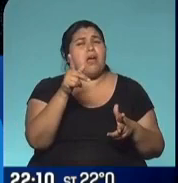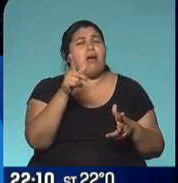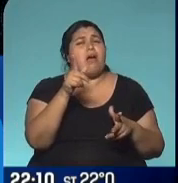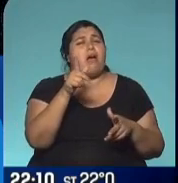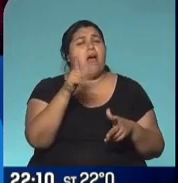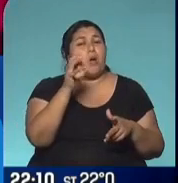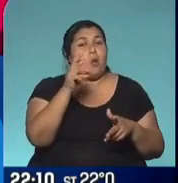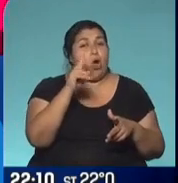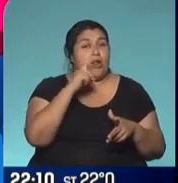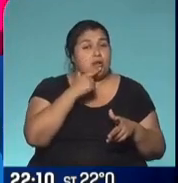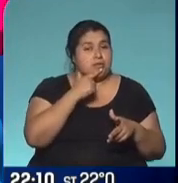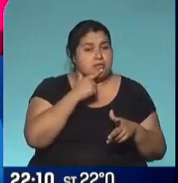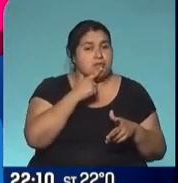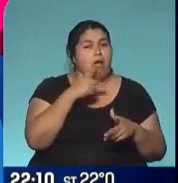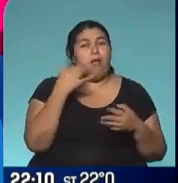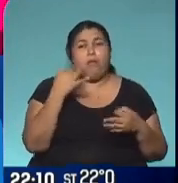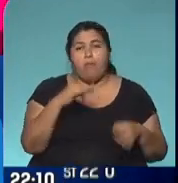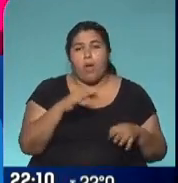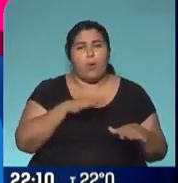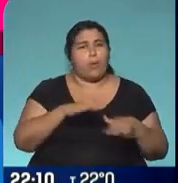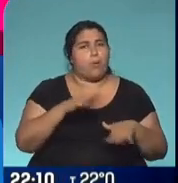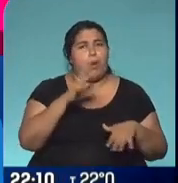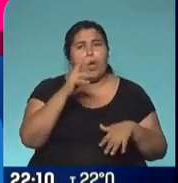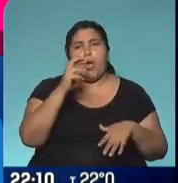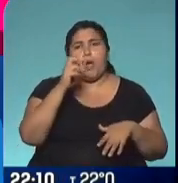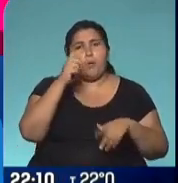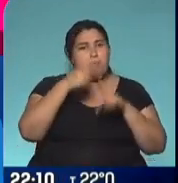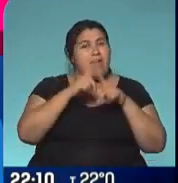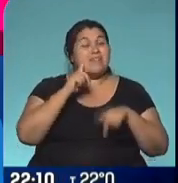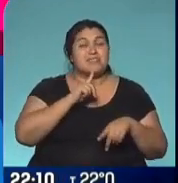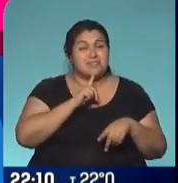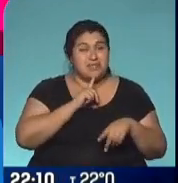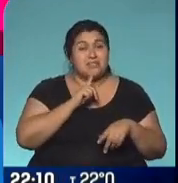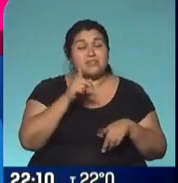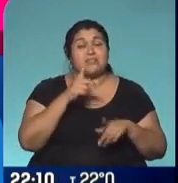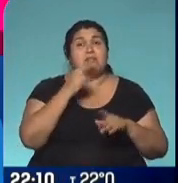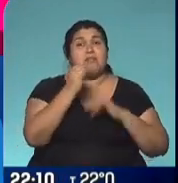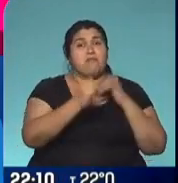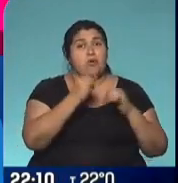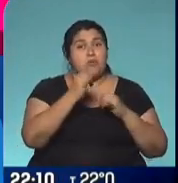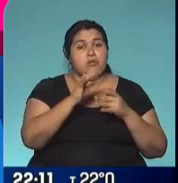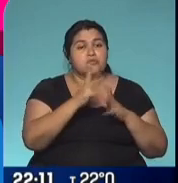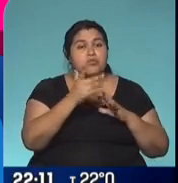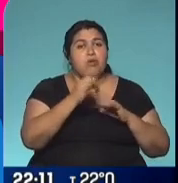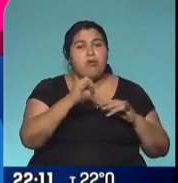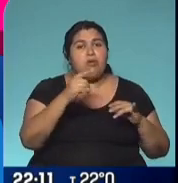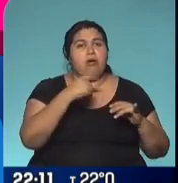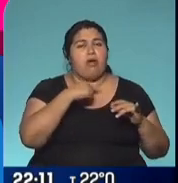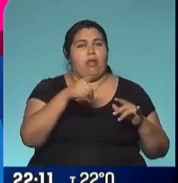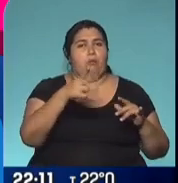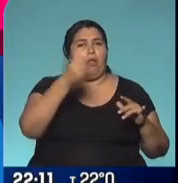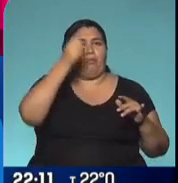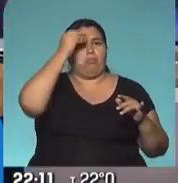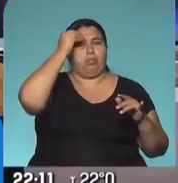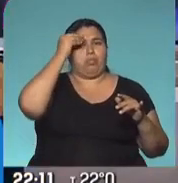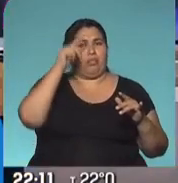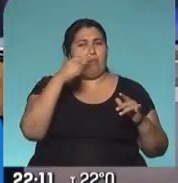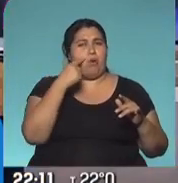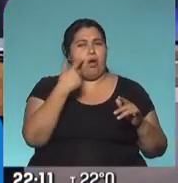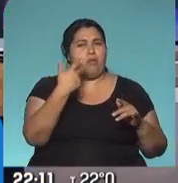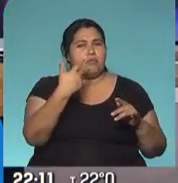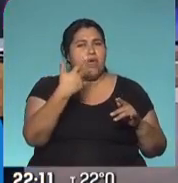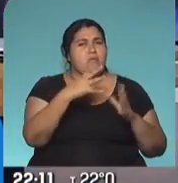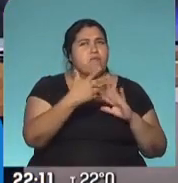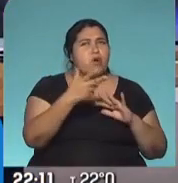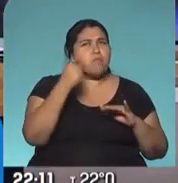Johnson, hagamos el Brexit. Esa simplicidad del mensaje también pegó porque eran solo 3 palabras o